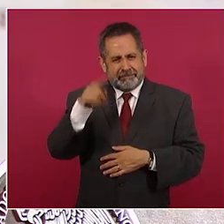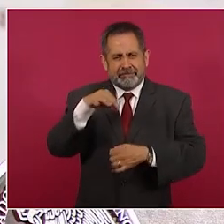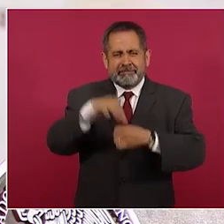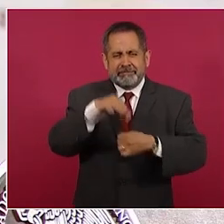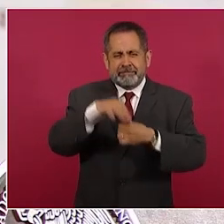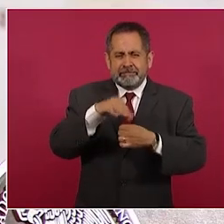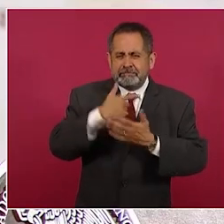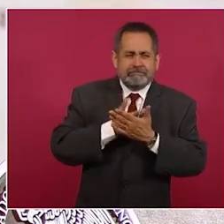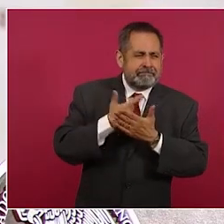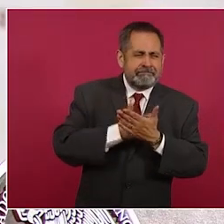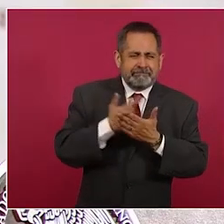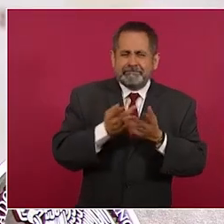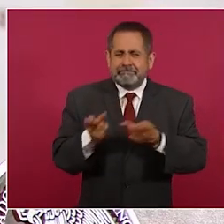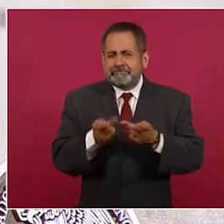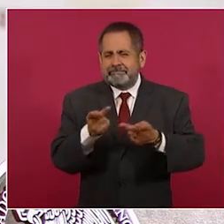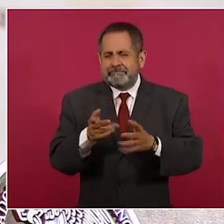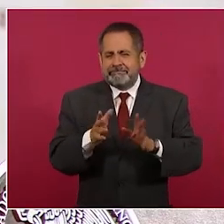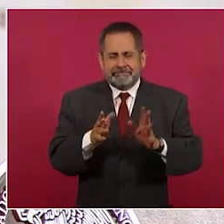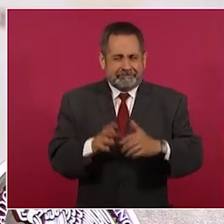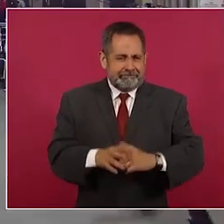votación.